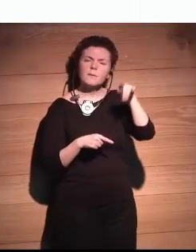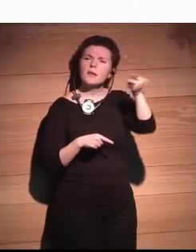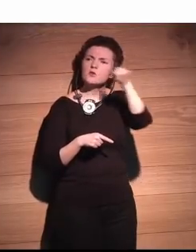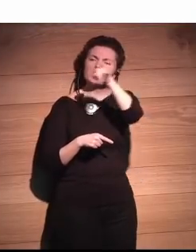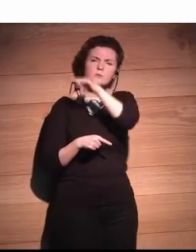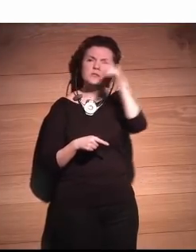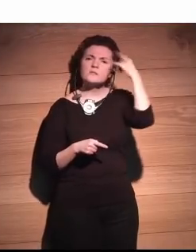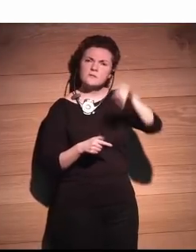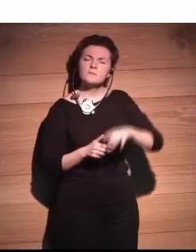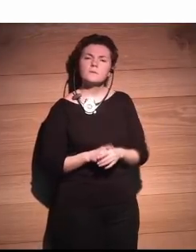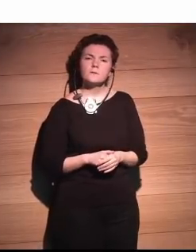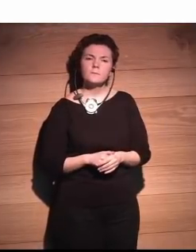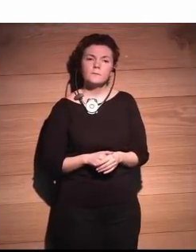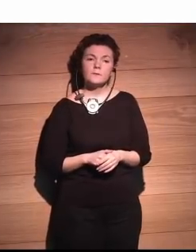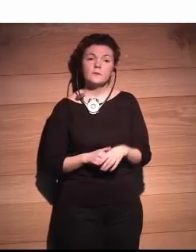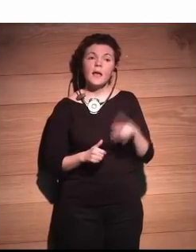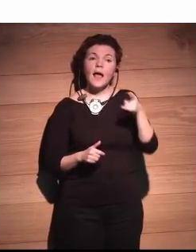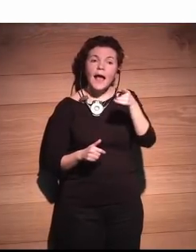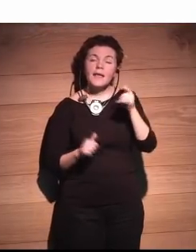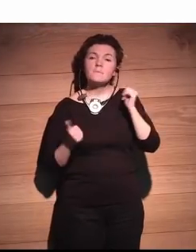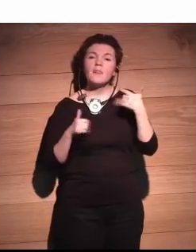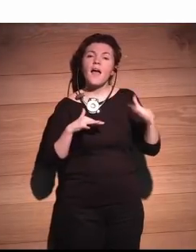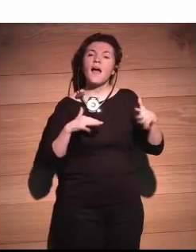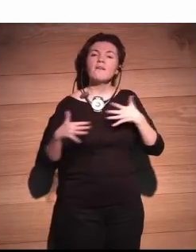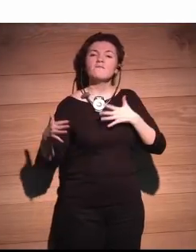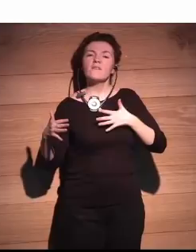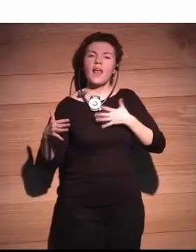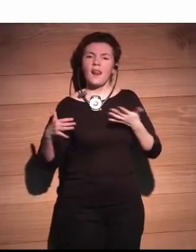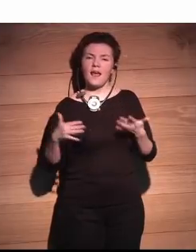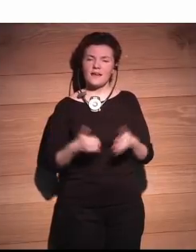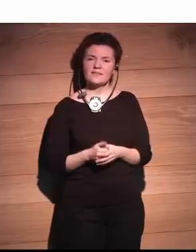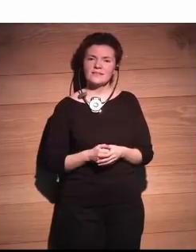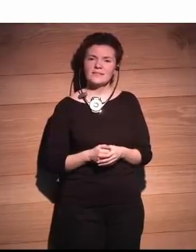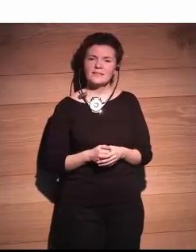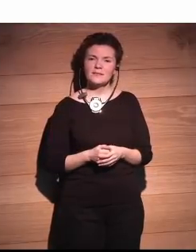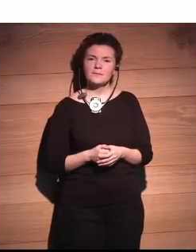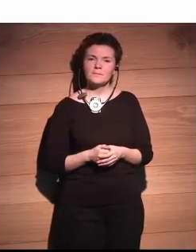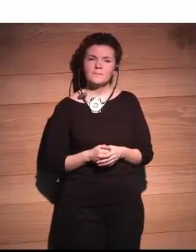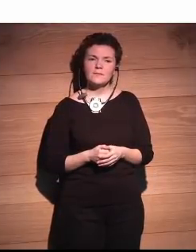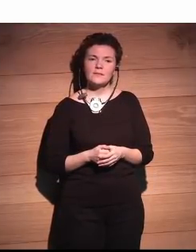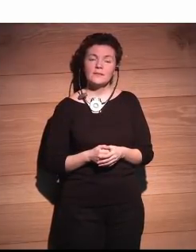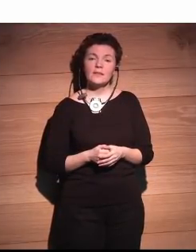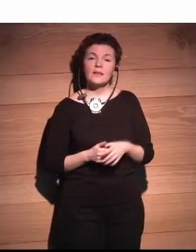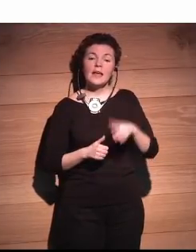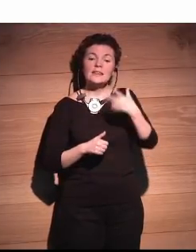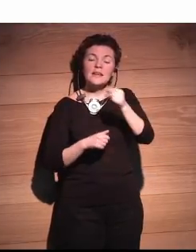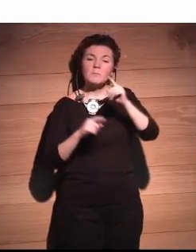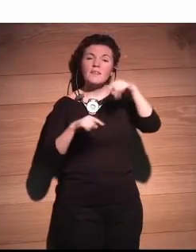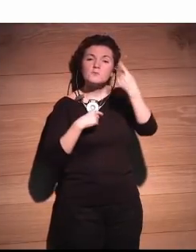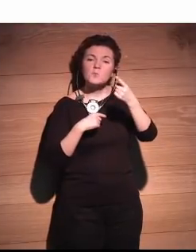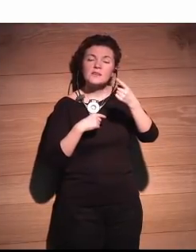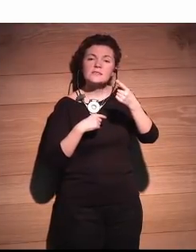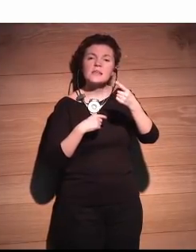refieres. Siguiente, pues mira, aquí está bailando a los 16 meses. Sigue